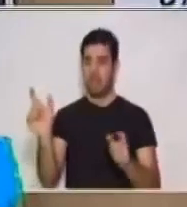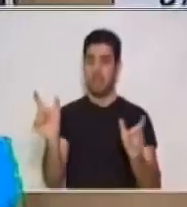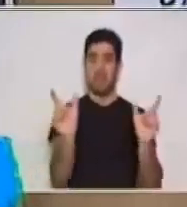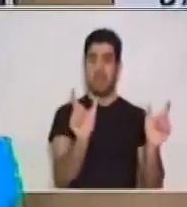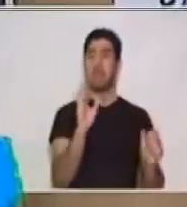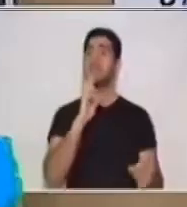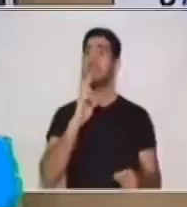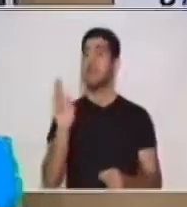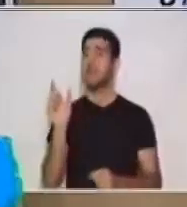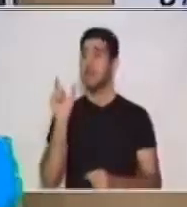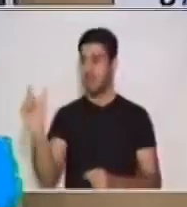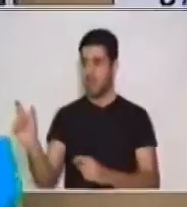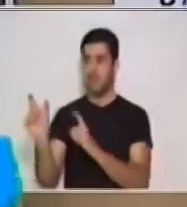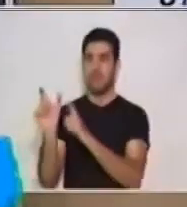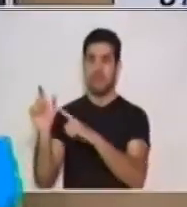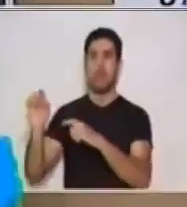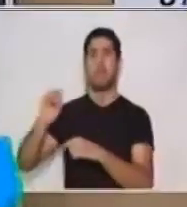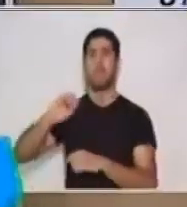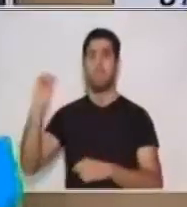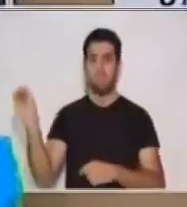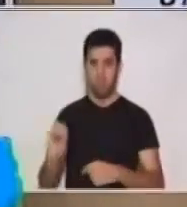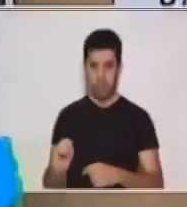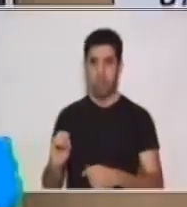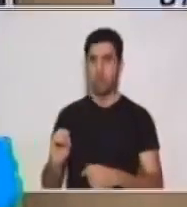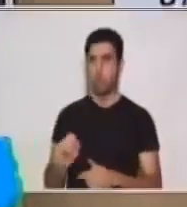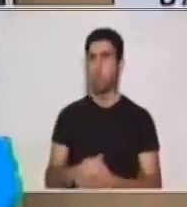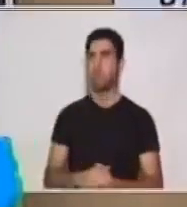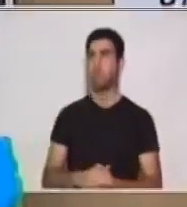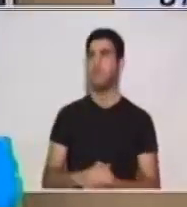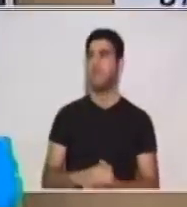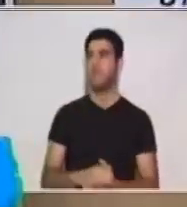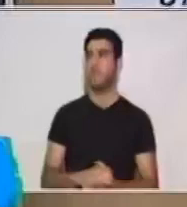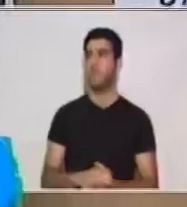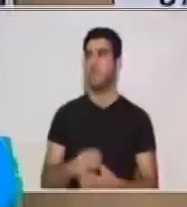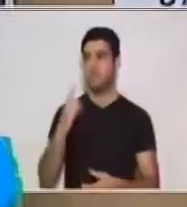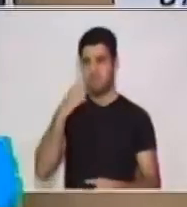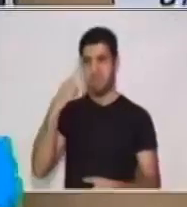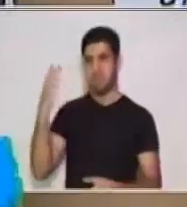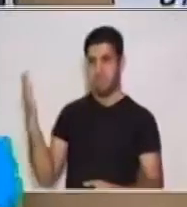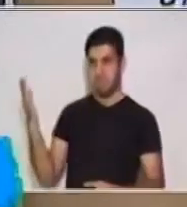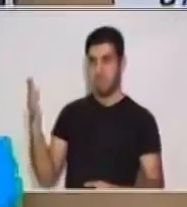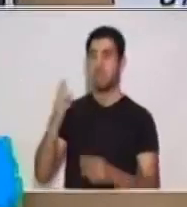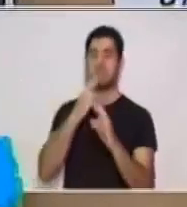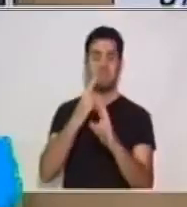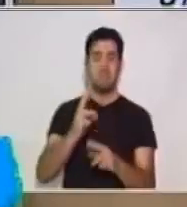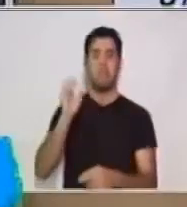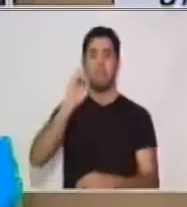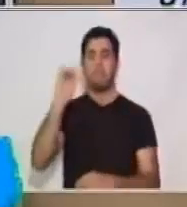100 para obtener el porcentaje. ¿Y cuánto me da?